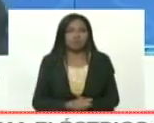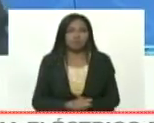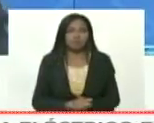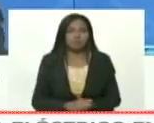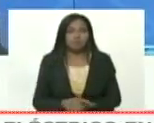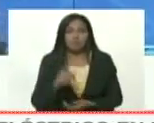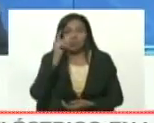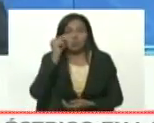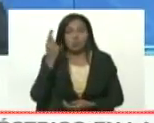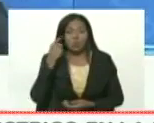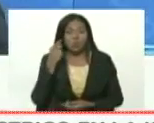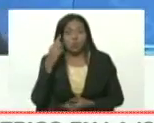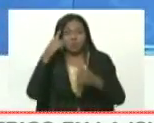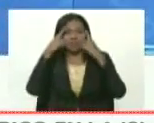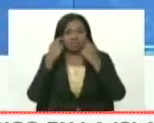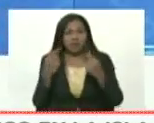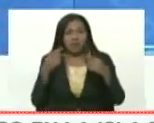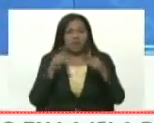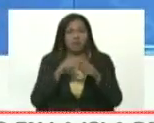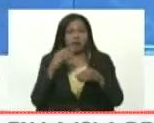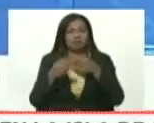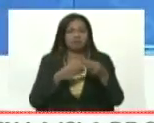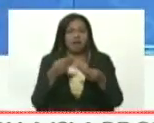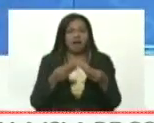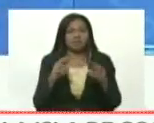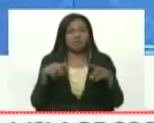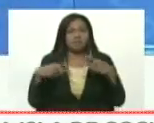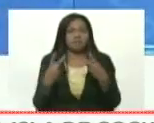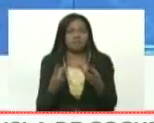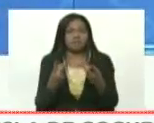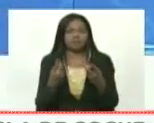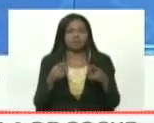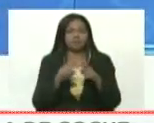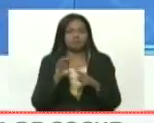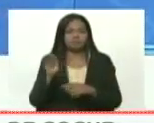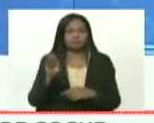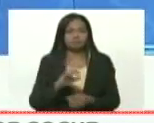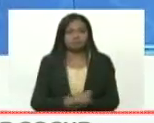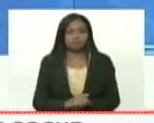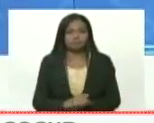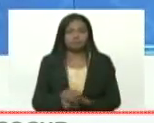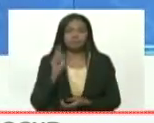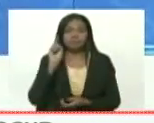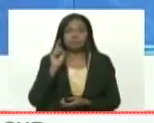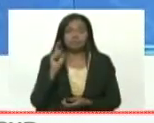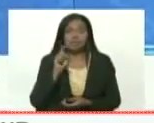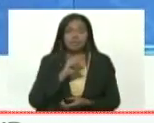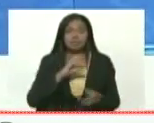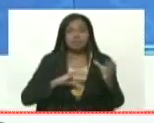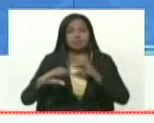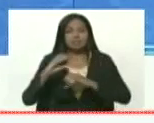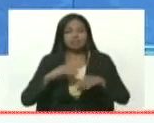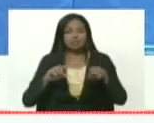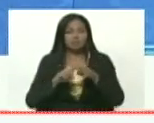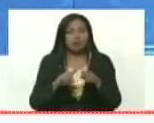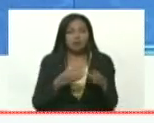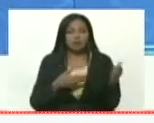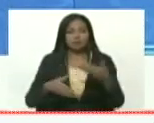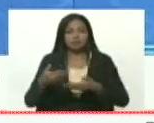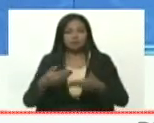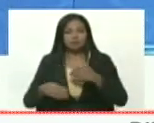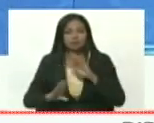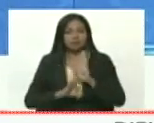científicas, profesionales y creadores e innovadores del país, que es la necesidad de que la ciencia esté al servicio